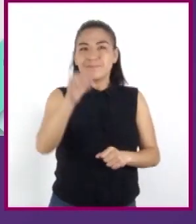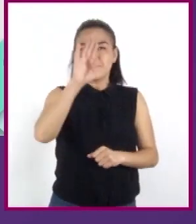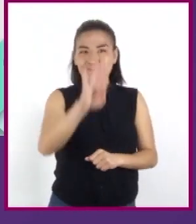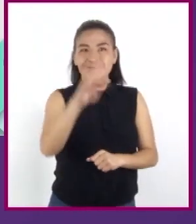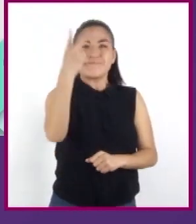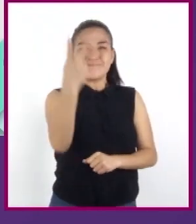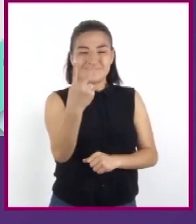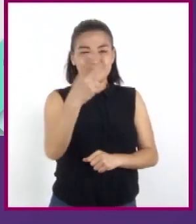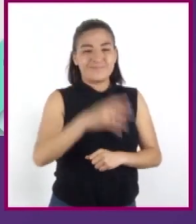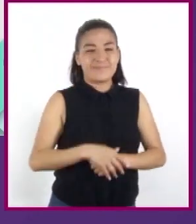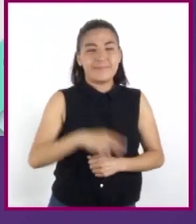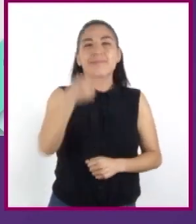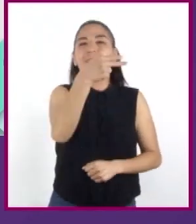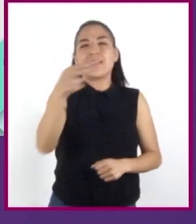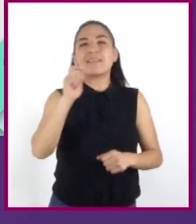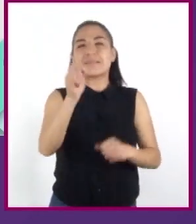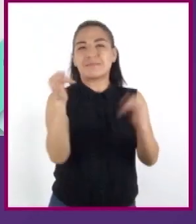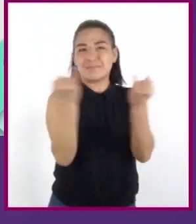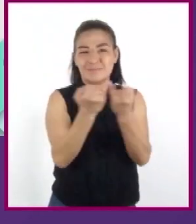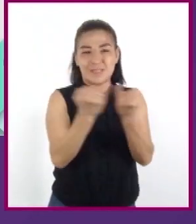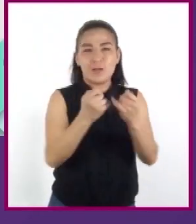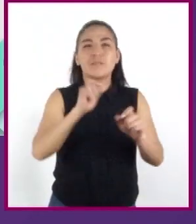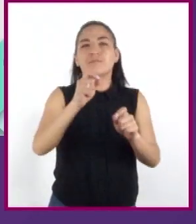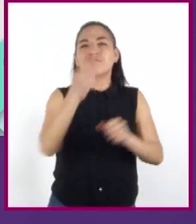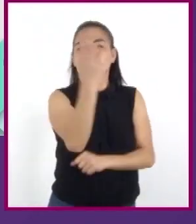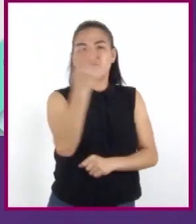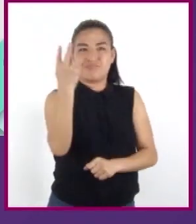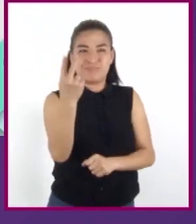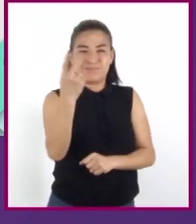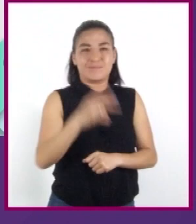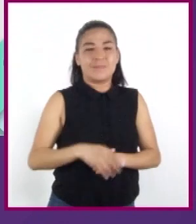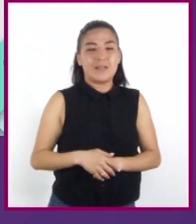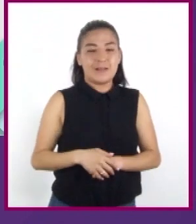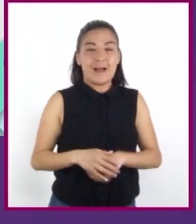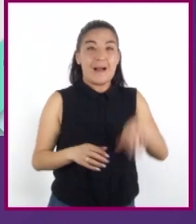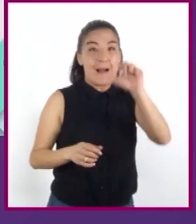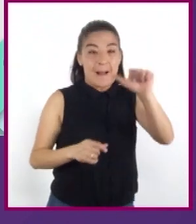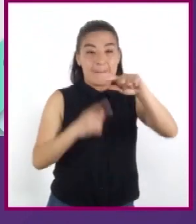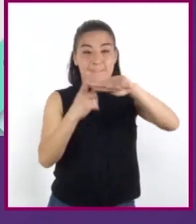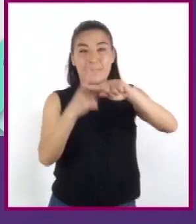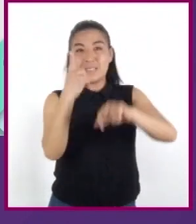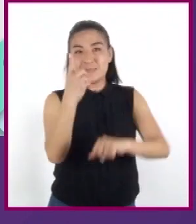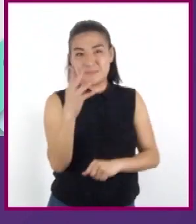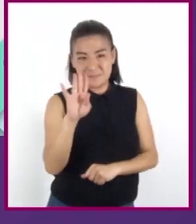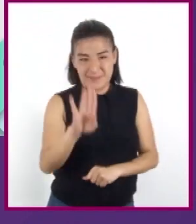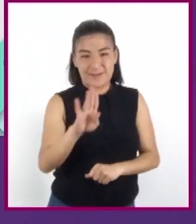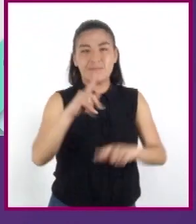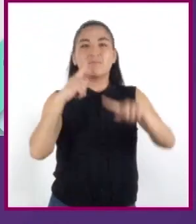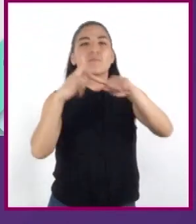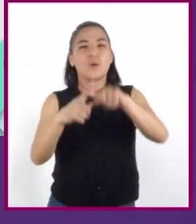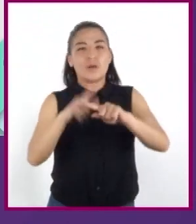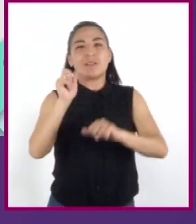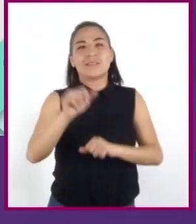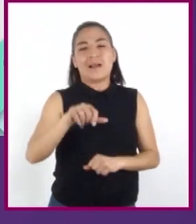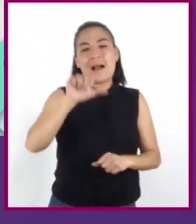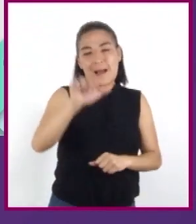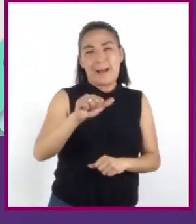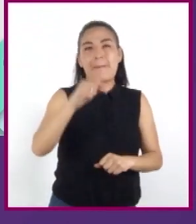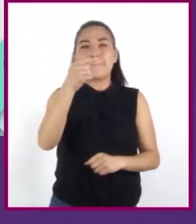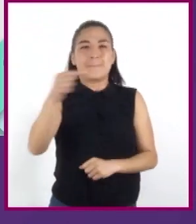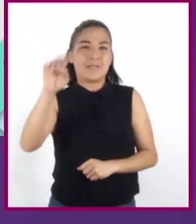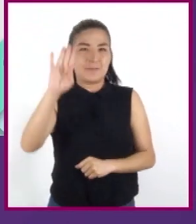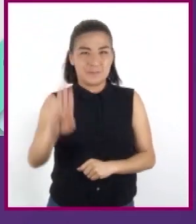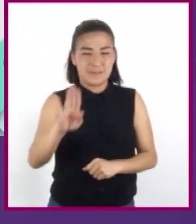al cuadrado, que es la diferencia de cuadrados, es igual a más b, que multiplica a menos b, que